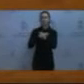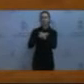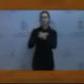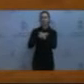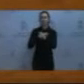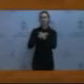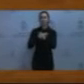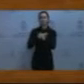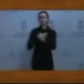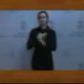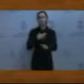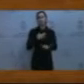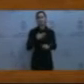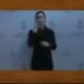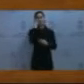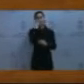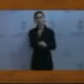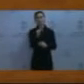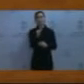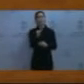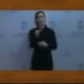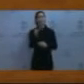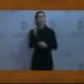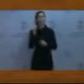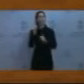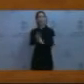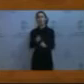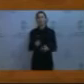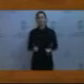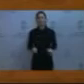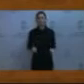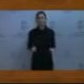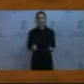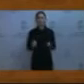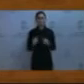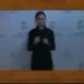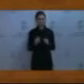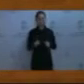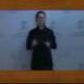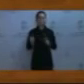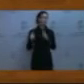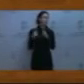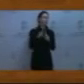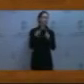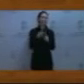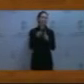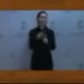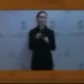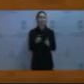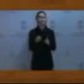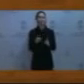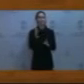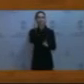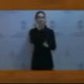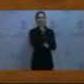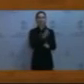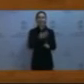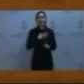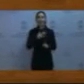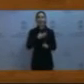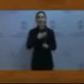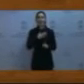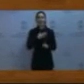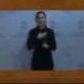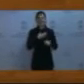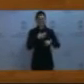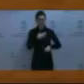que ustedes va a ser que tienen obsesión con el señor Mariano Rajoy. Ustedes sí que tienen una obsesión con el señor Mariano Rajoy. Competencia